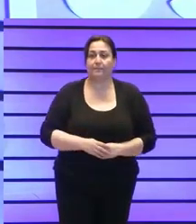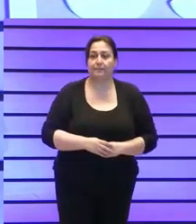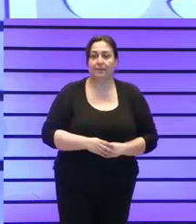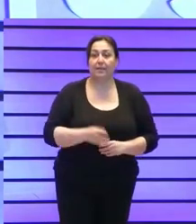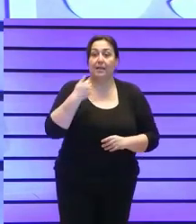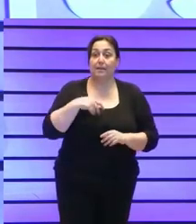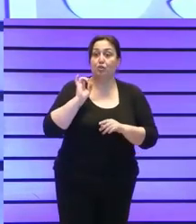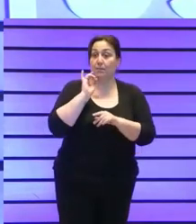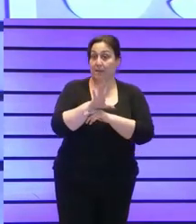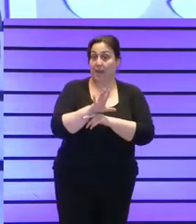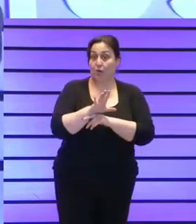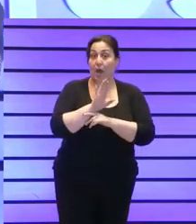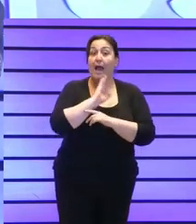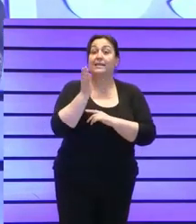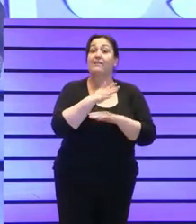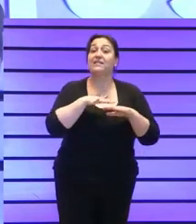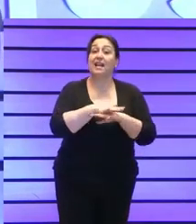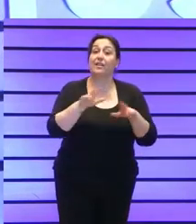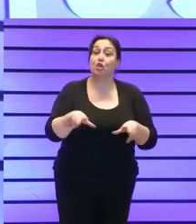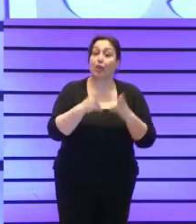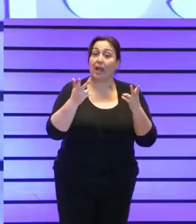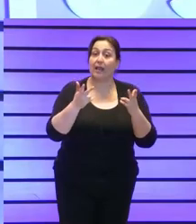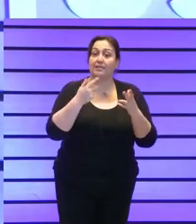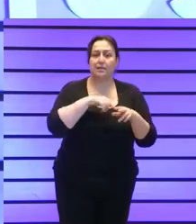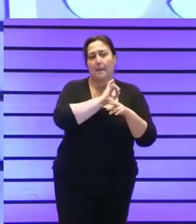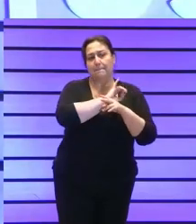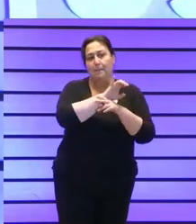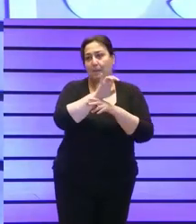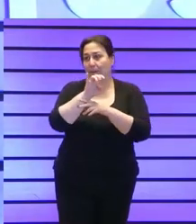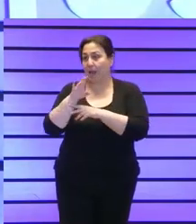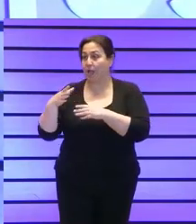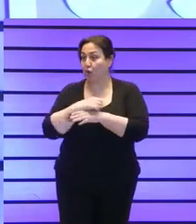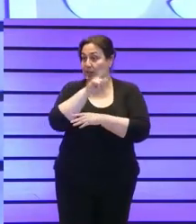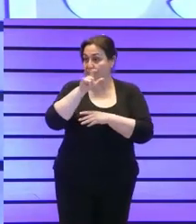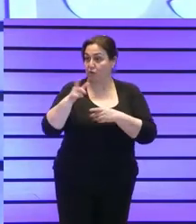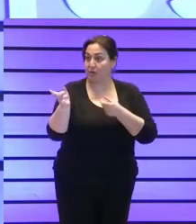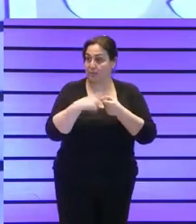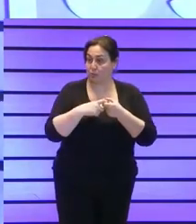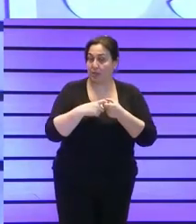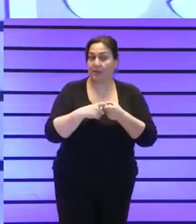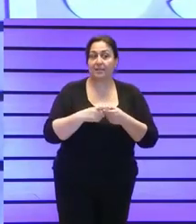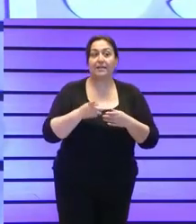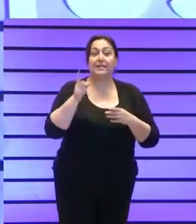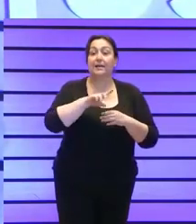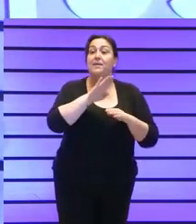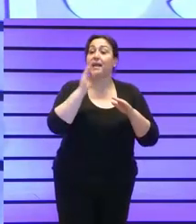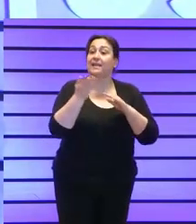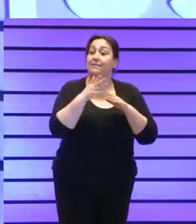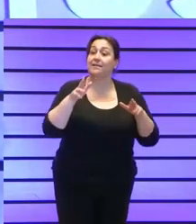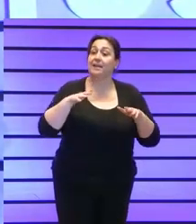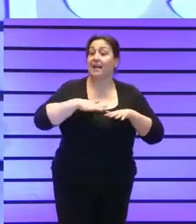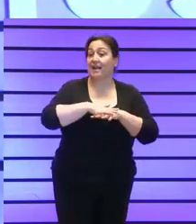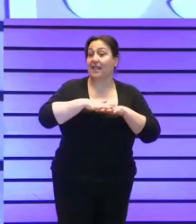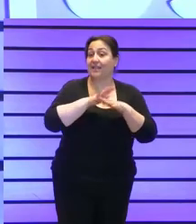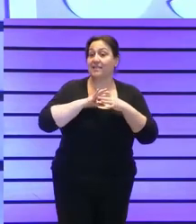enviado a través de redes sociales o lo hicimos llegar a todas las personas que estabais inscritas y a través de nuestra red de comunicación